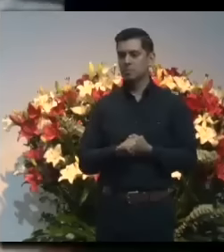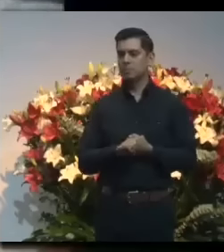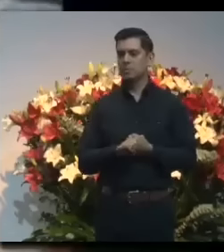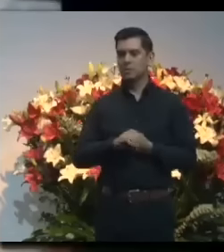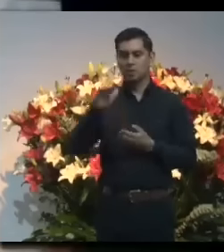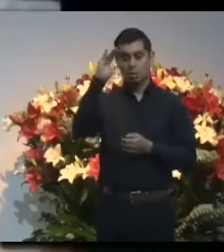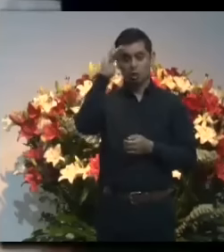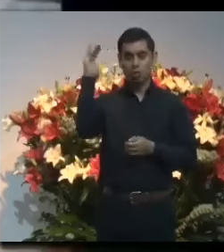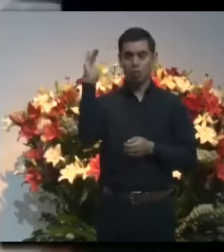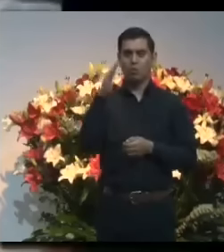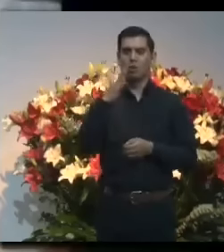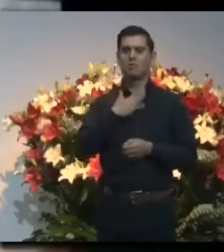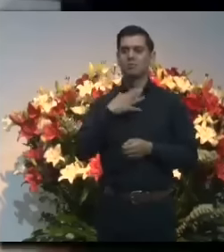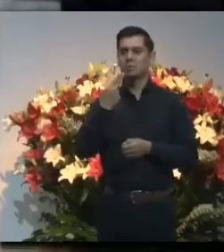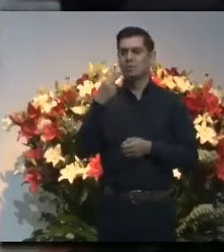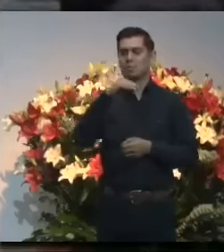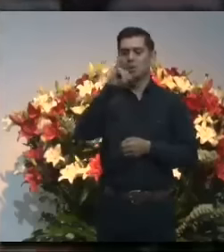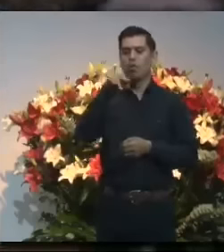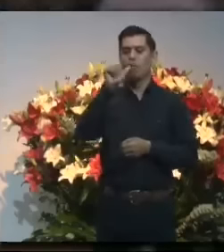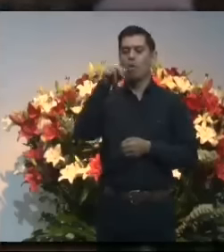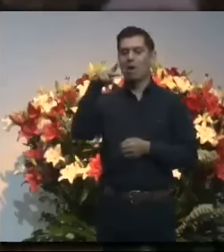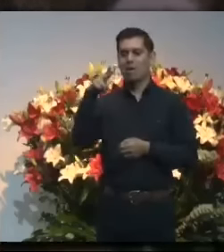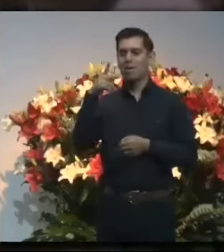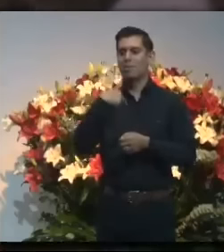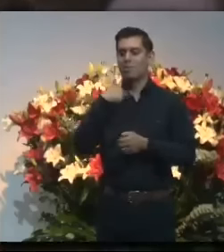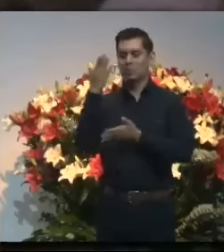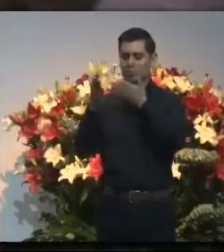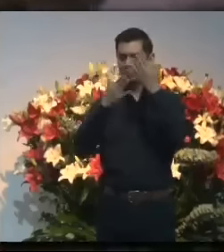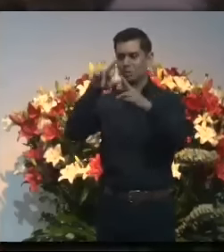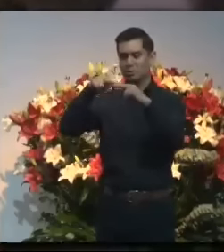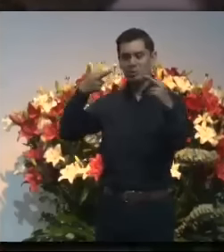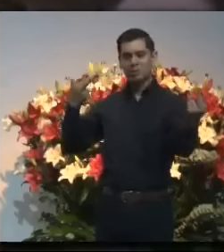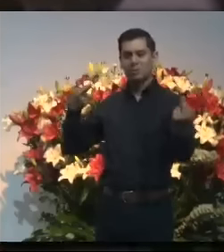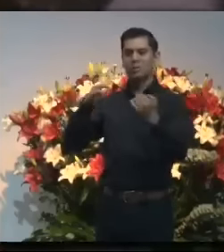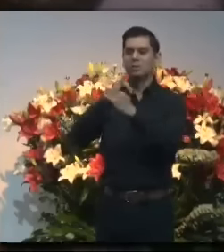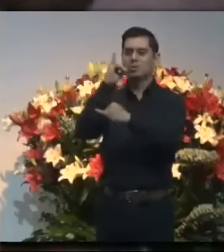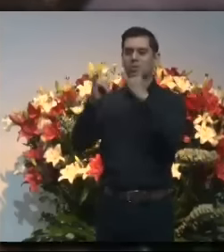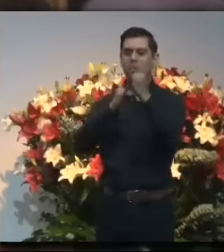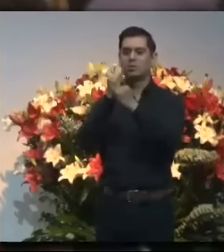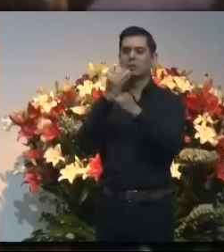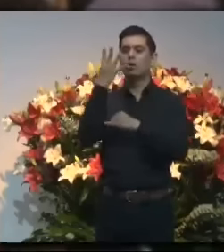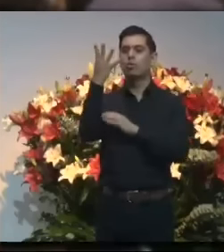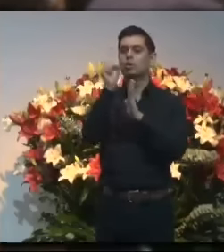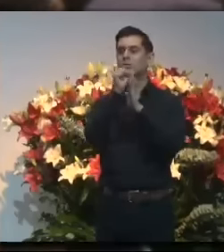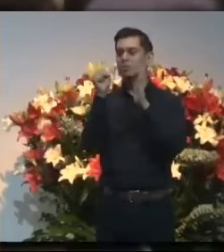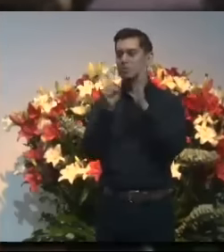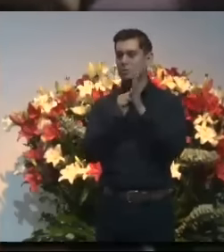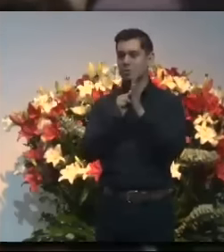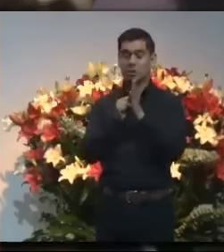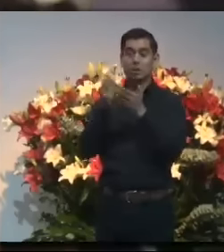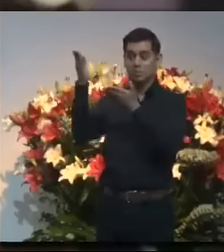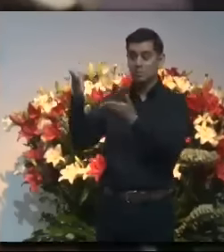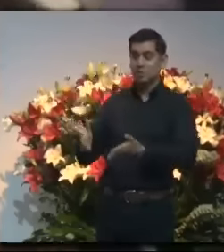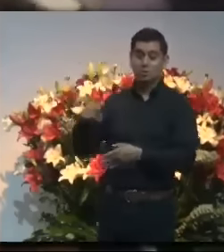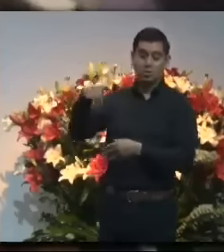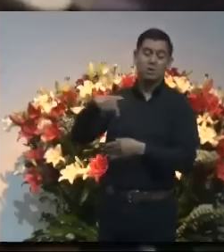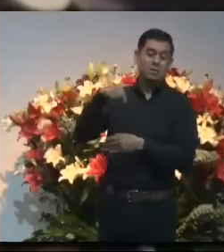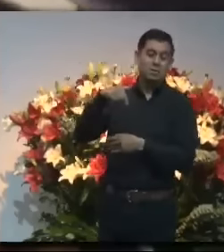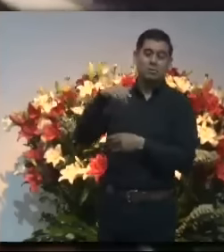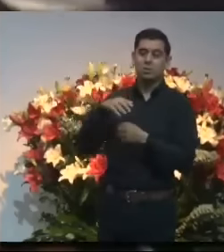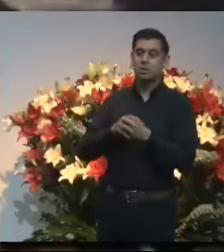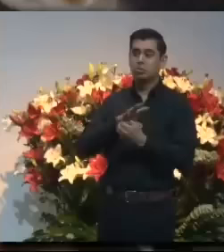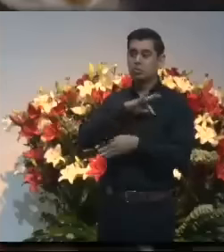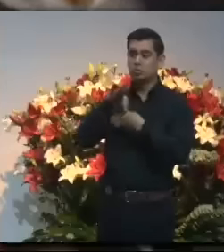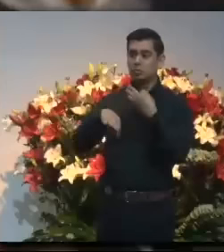Hola, candidata. Soy Juan Pablo Vázquez, estudiante de la Licenciatura en Relaciones Internacionales de 4º semestre. Han venido casi todos los candidatos aquí a presentarse y